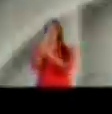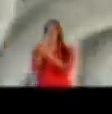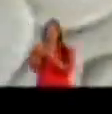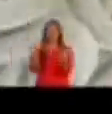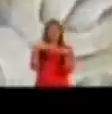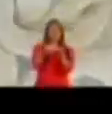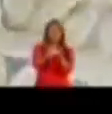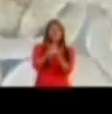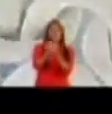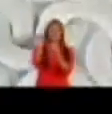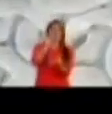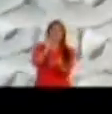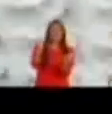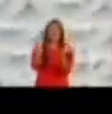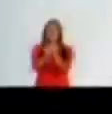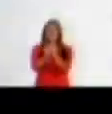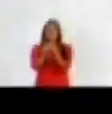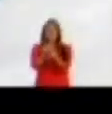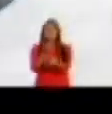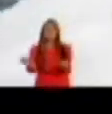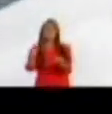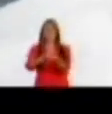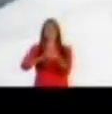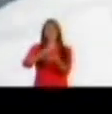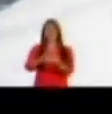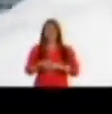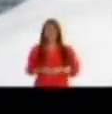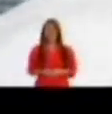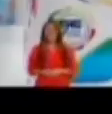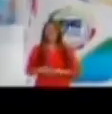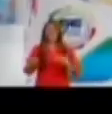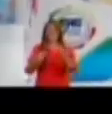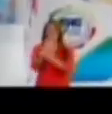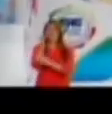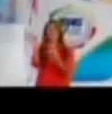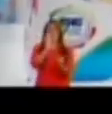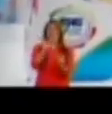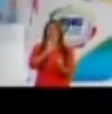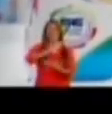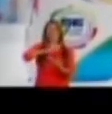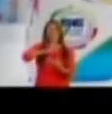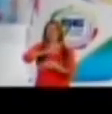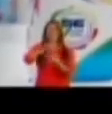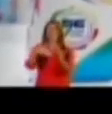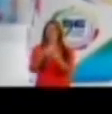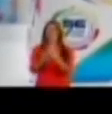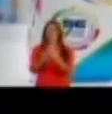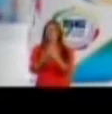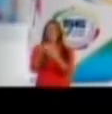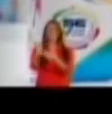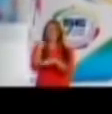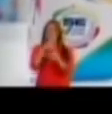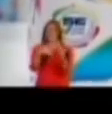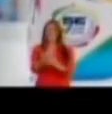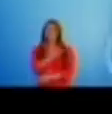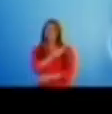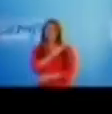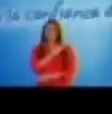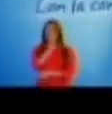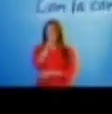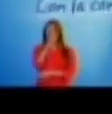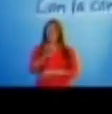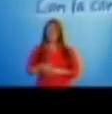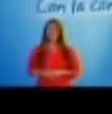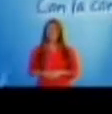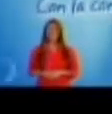combina la fuerza del detergente y la suavidad del jabón. Nuevo detergente Lava Todo, con la confianza de